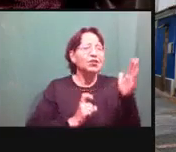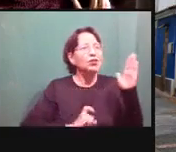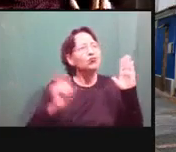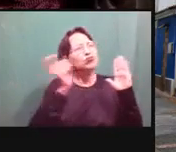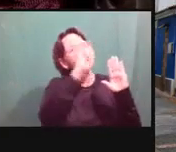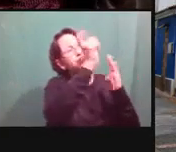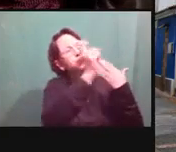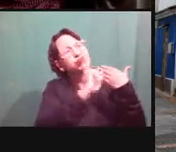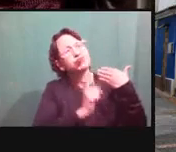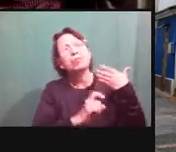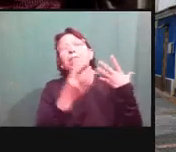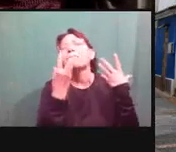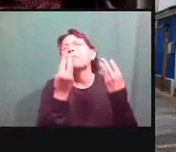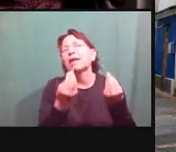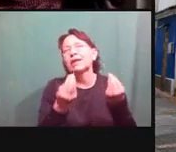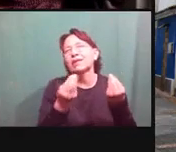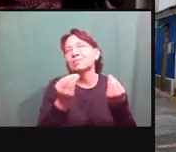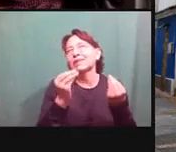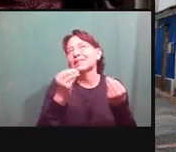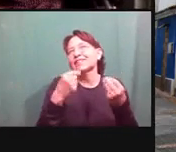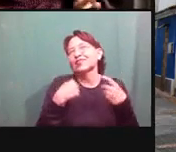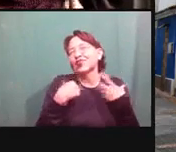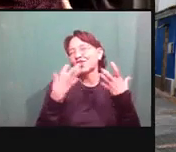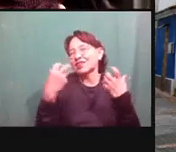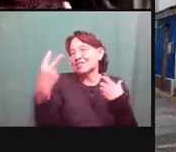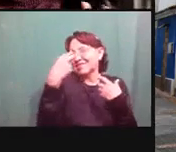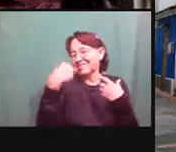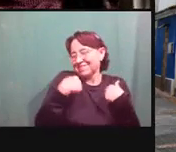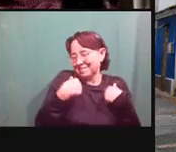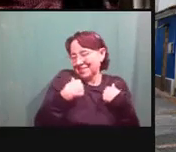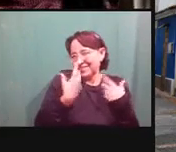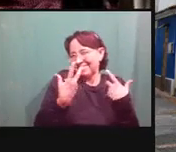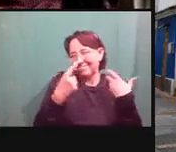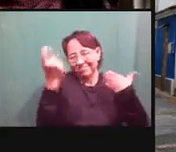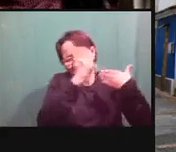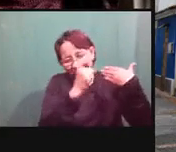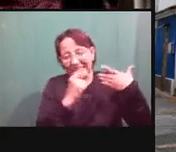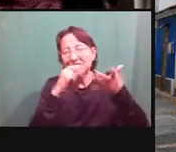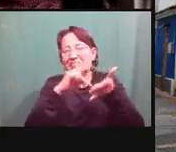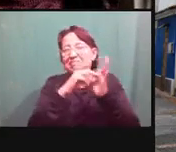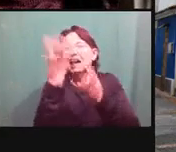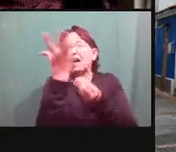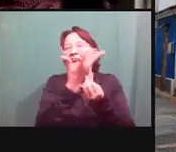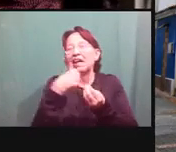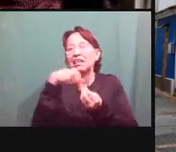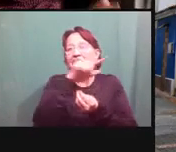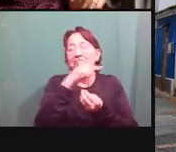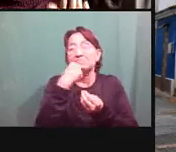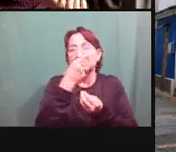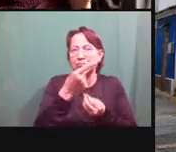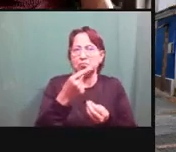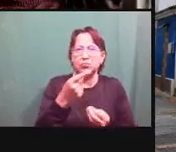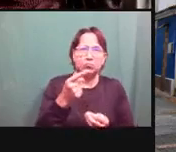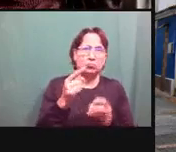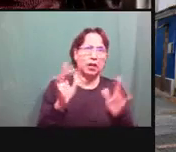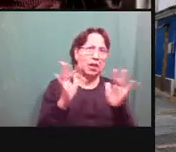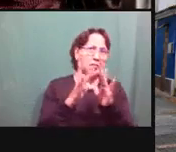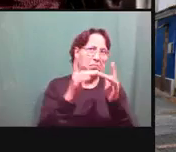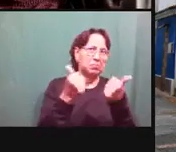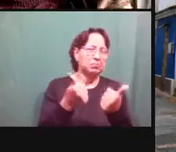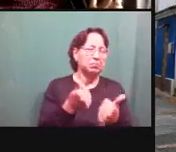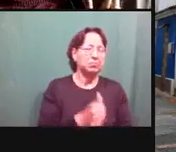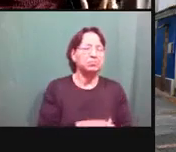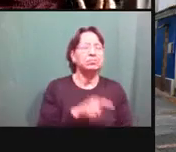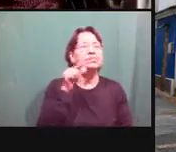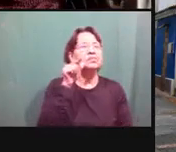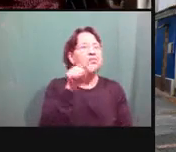renombrarnos, hacernos valer por lo que somos. Entonces, este arte de DJ Lu me parece muy pertinente, ya que a